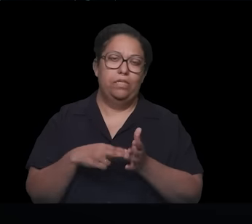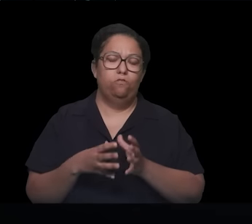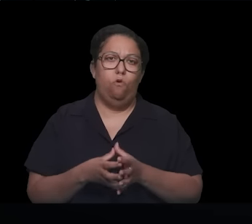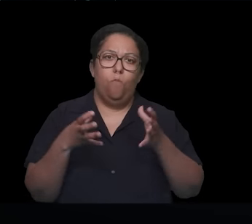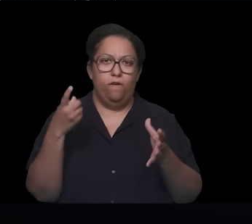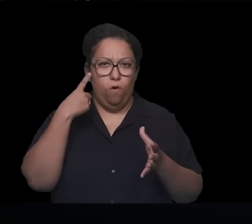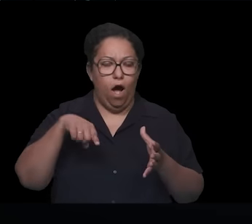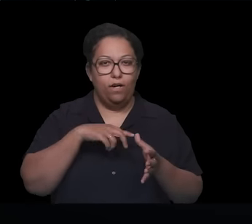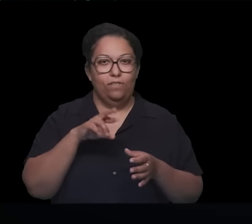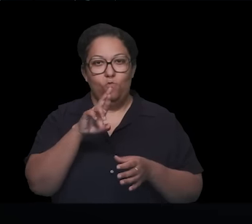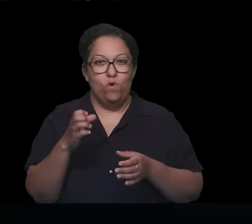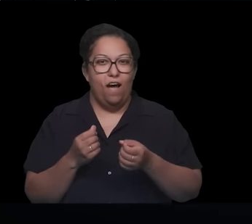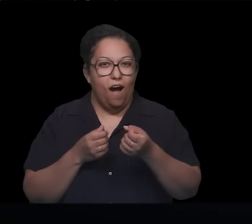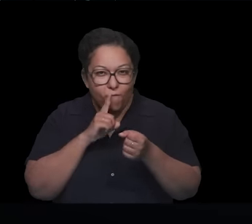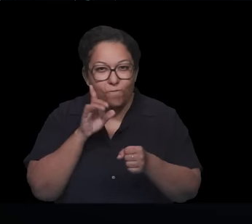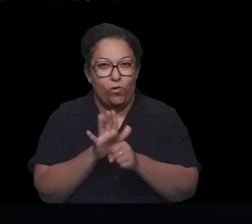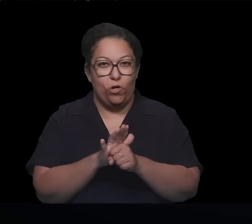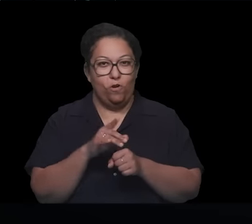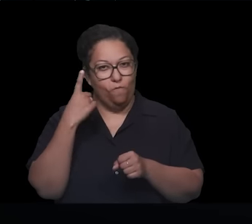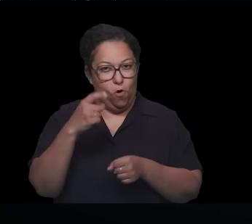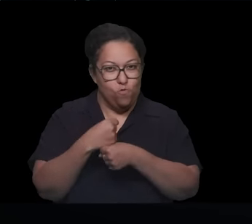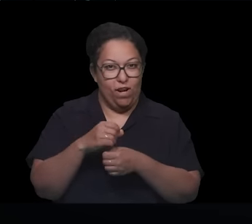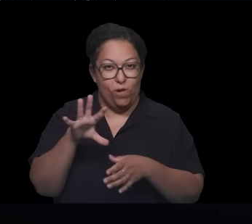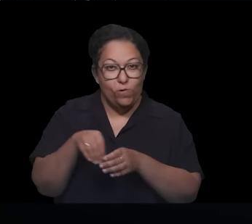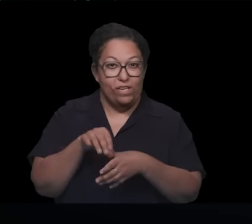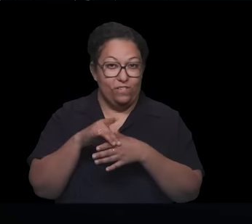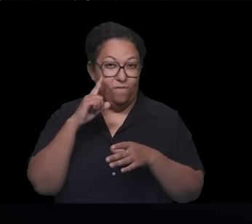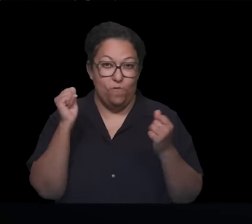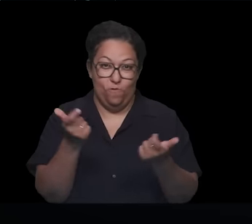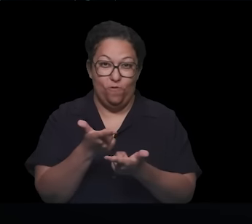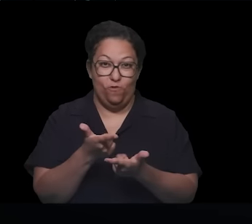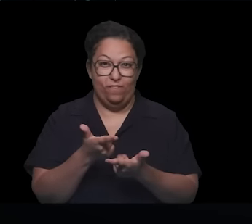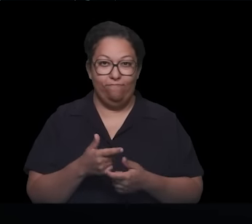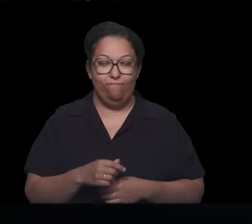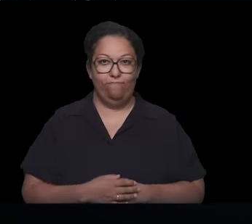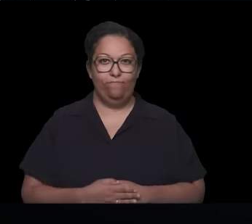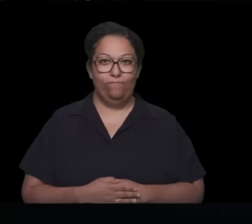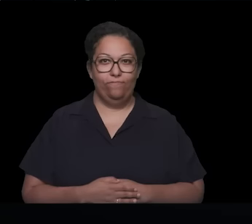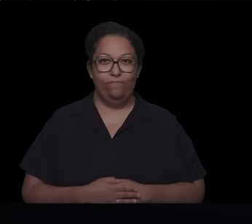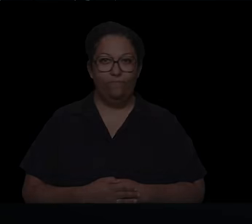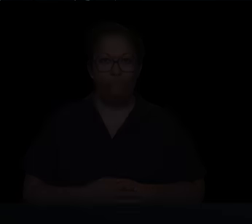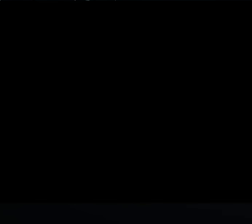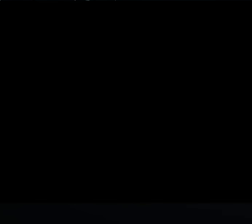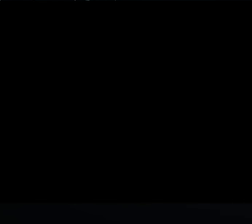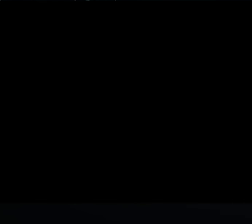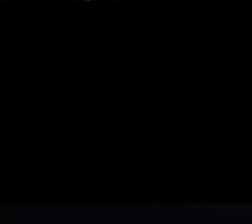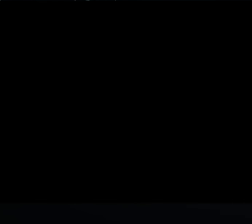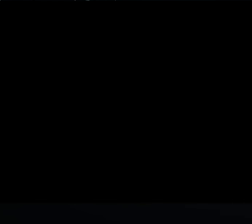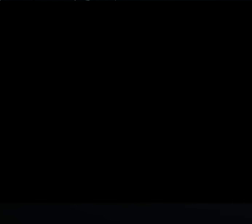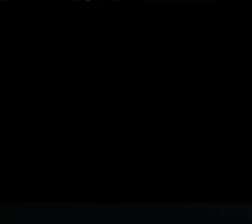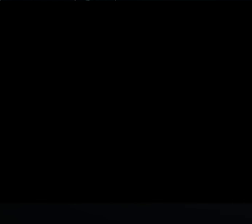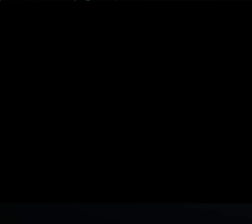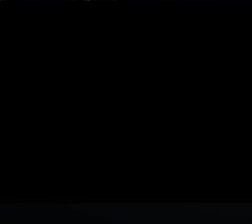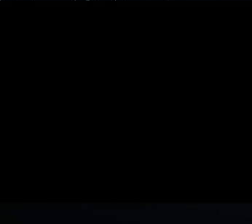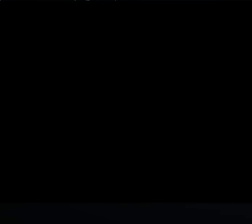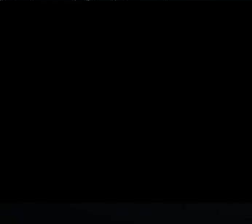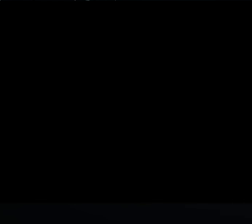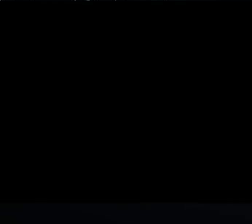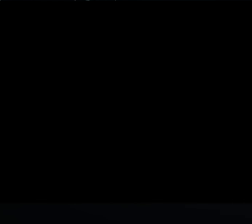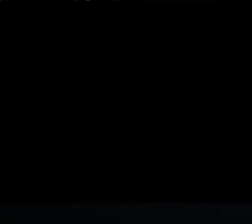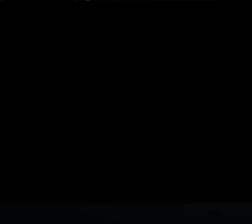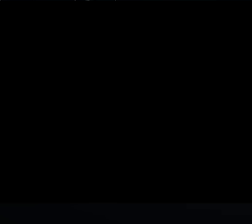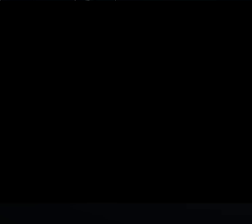much to us as it reaffirms our commitment to creating inclusive content to all. ¿Y las aves? Pero aquí conmigo estás